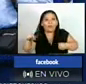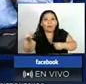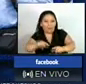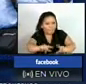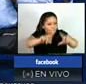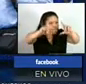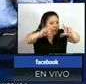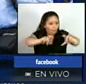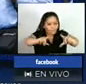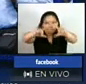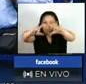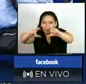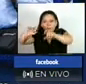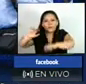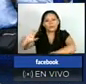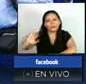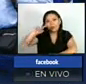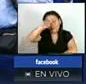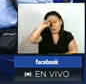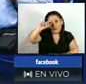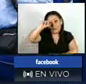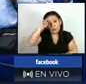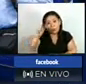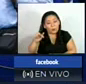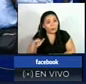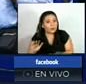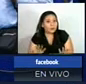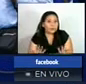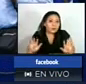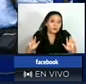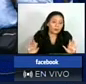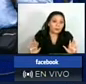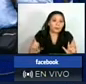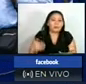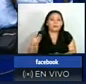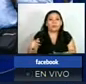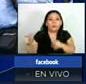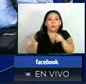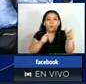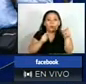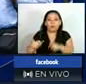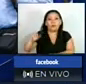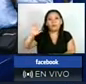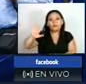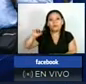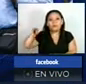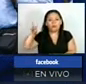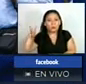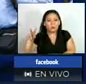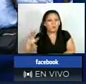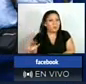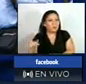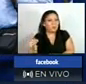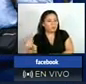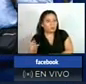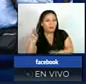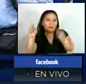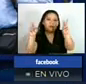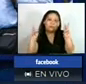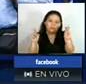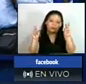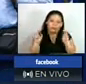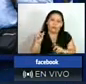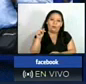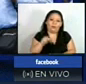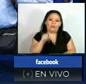fotografías en su trayectoria y ahora pues ya no está, a sus 52 años falleció en medio de esta situación que estamos